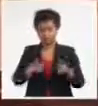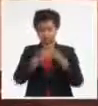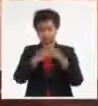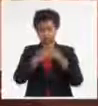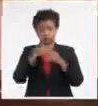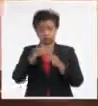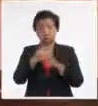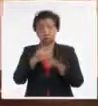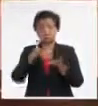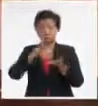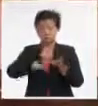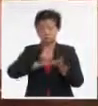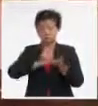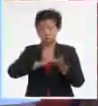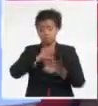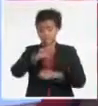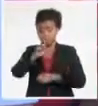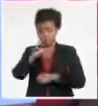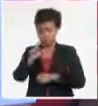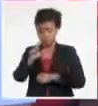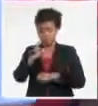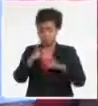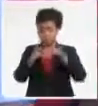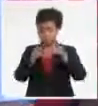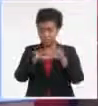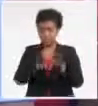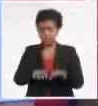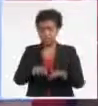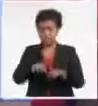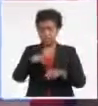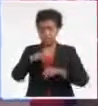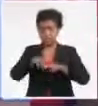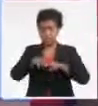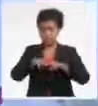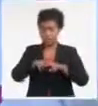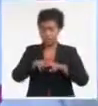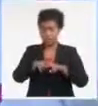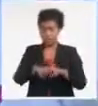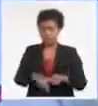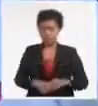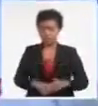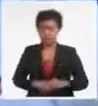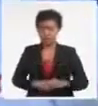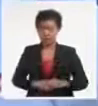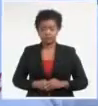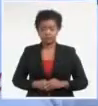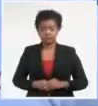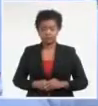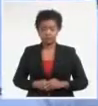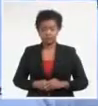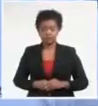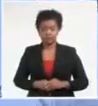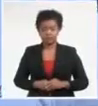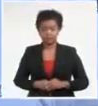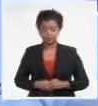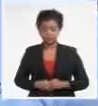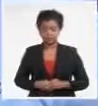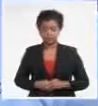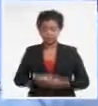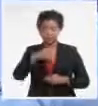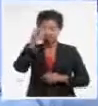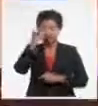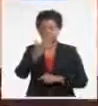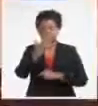del Comité Central y primer secretario del partido en la capital, Luis Antonio Torres Iríbar, agradeció la